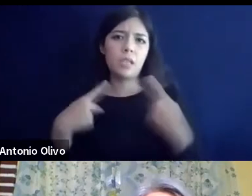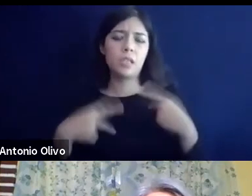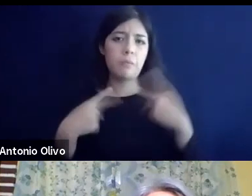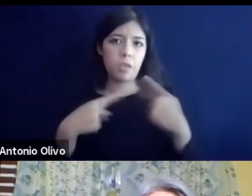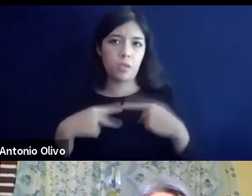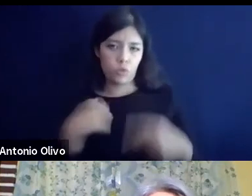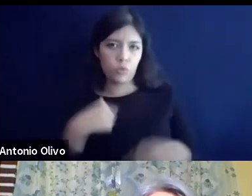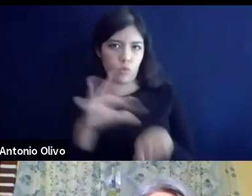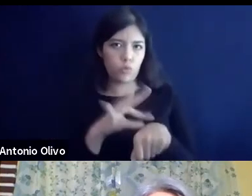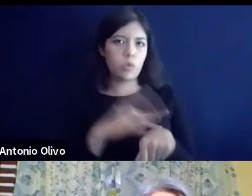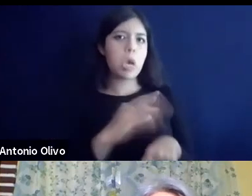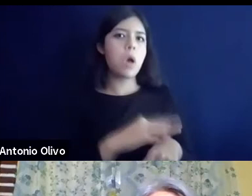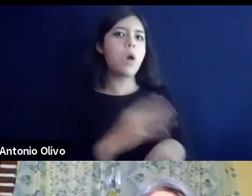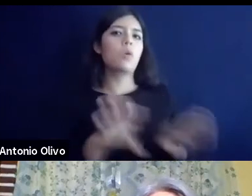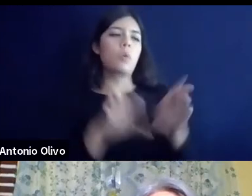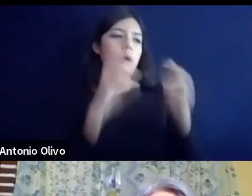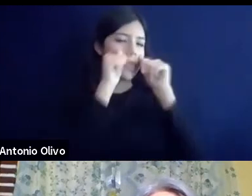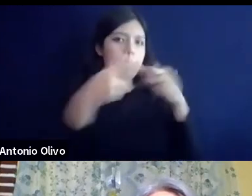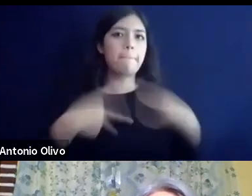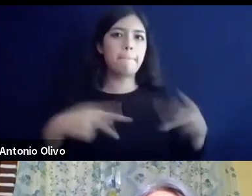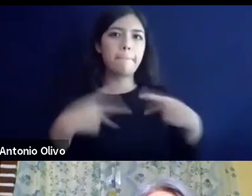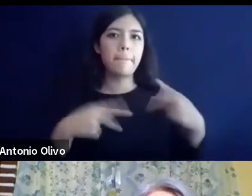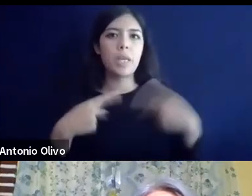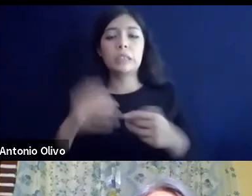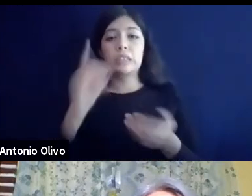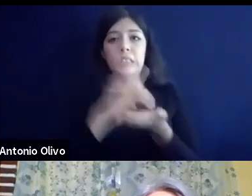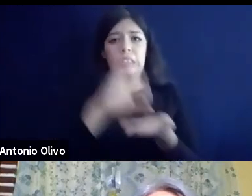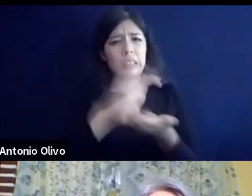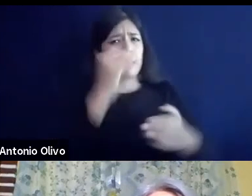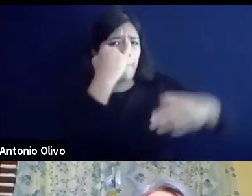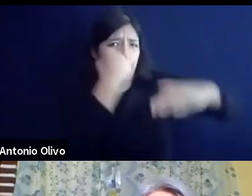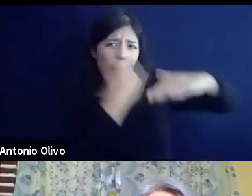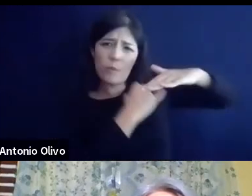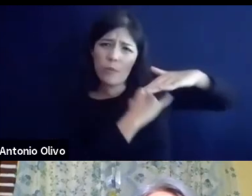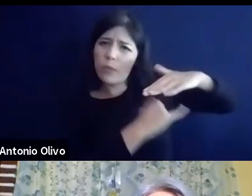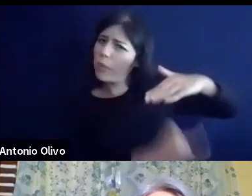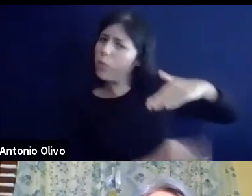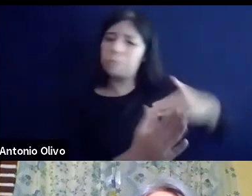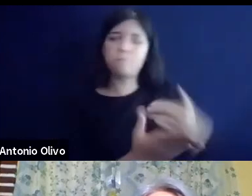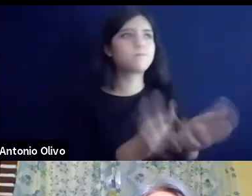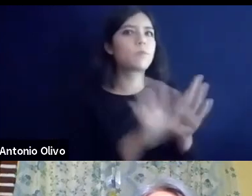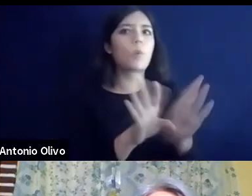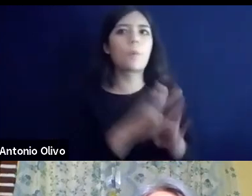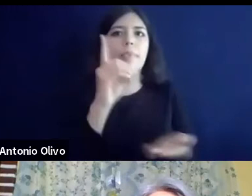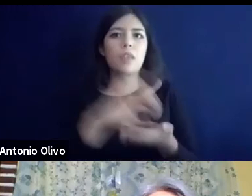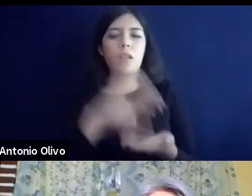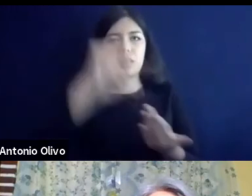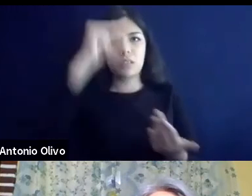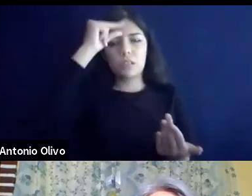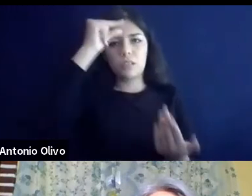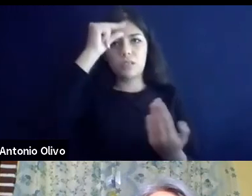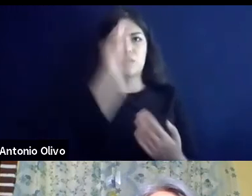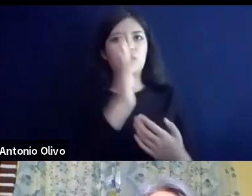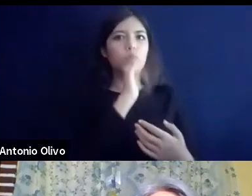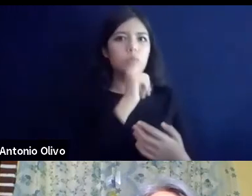oportunidad de hablar y expresarse. Y entonces es estar a su nivel y ver que ellos tienen muchas cosas que expresar, pero sin embargo no